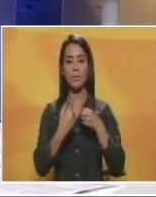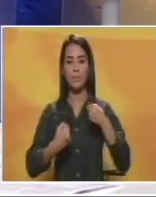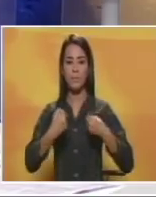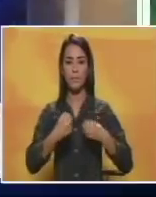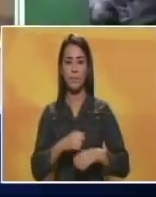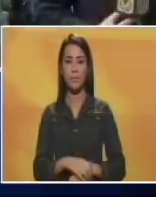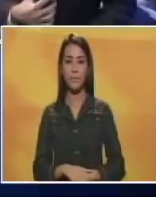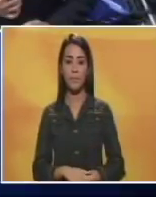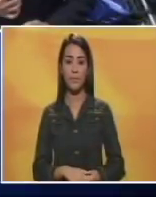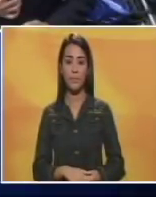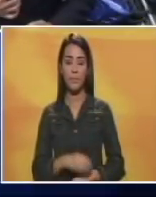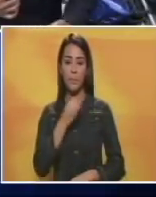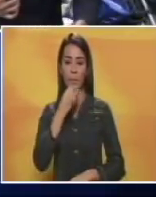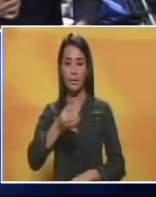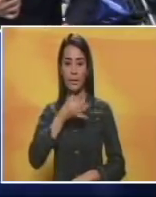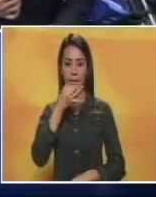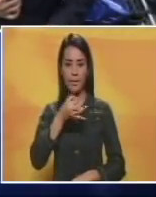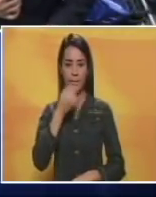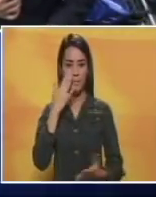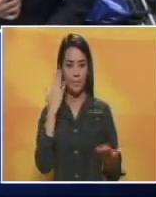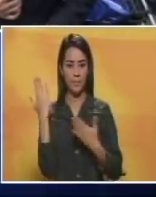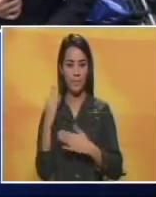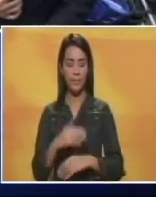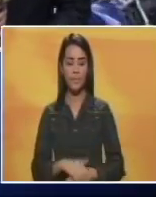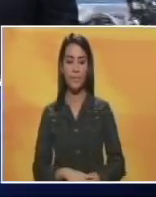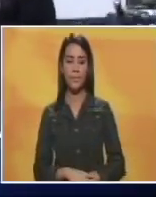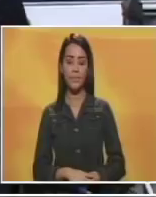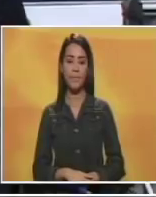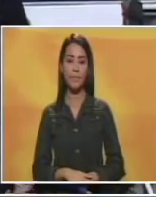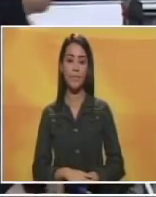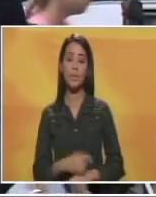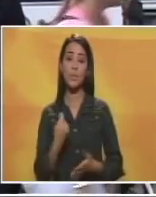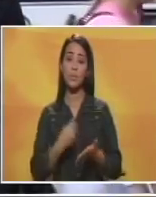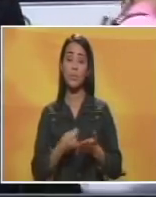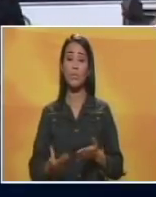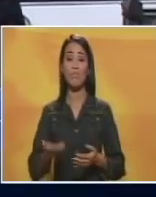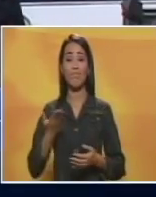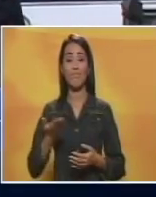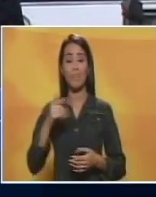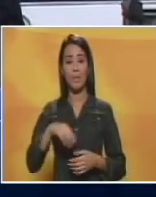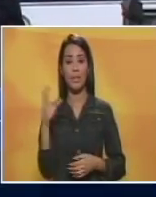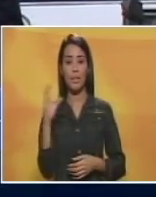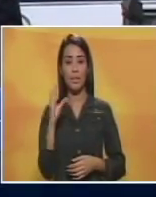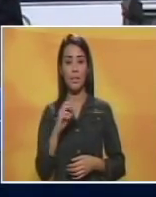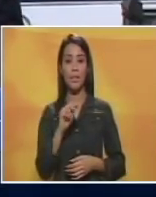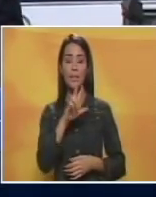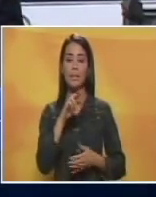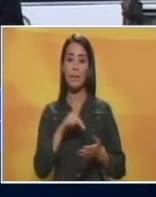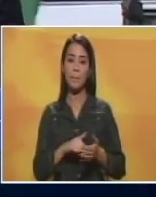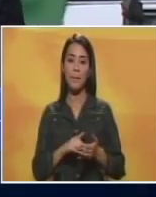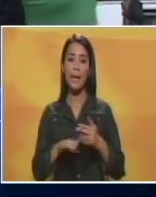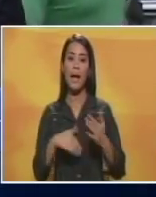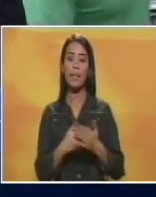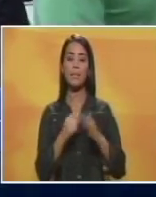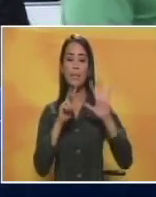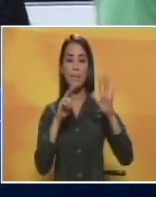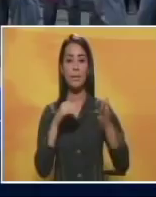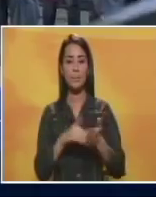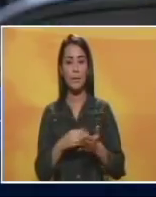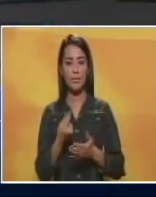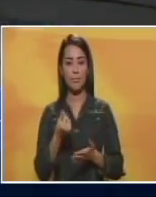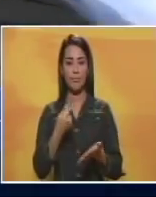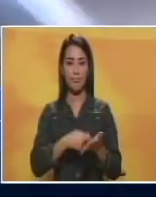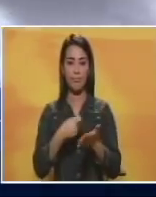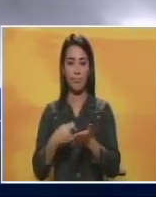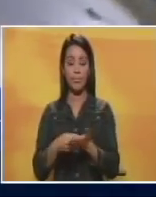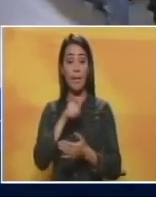Euclides. Hola, buenas tardes. El aumento del pasaje aquí en la capital pasó de 3.000 a 7.000 bolívares.